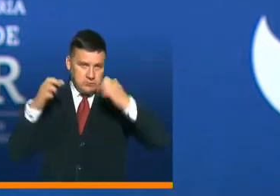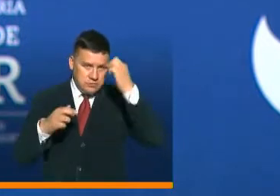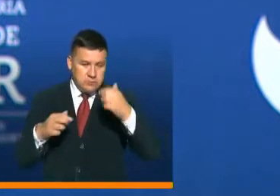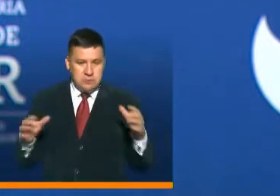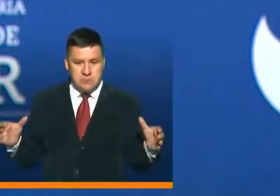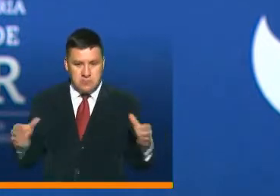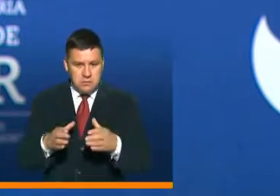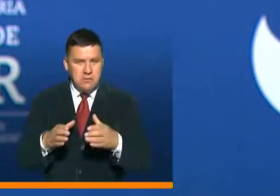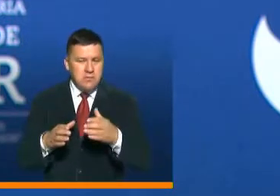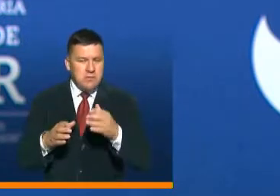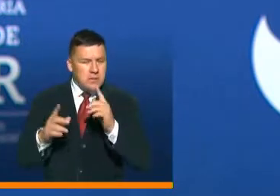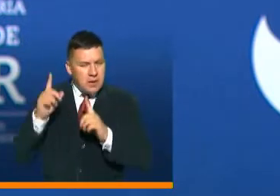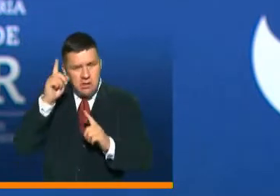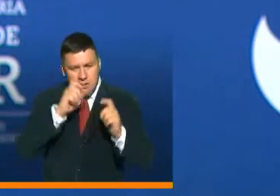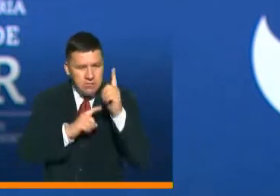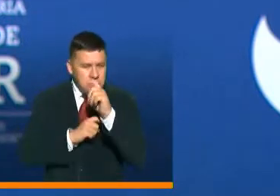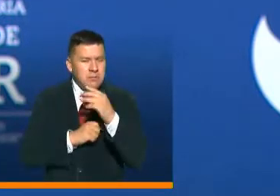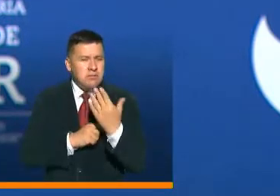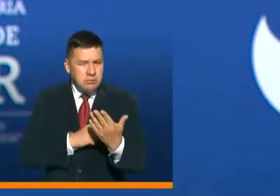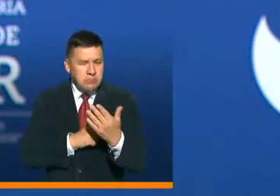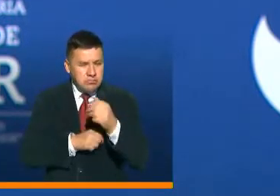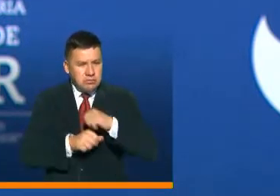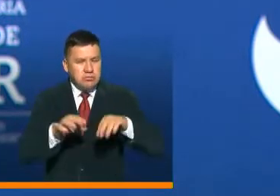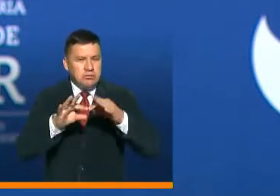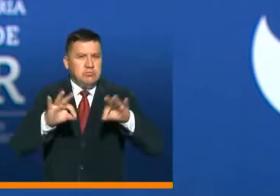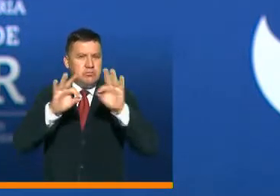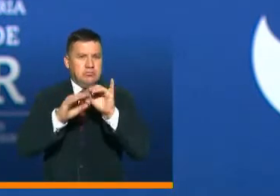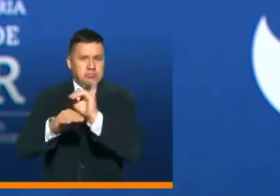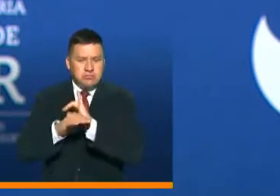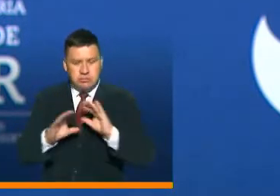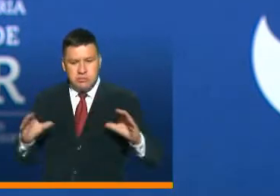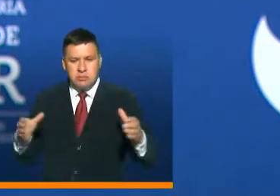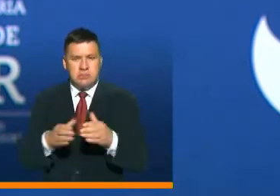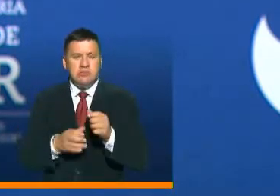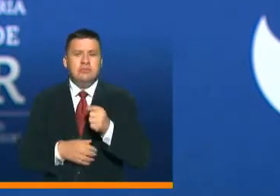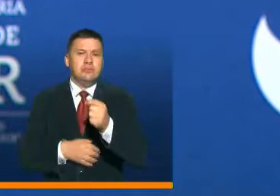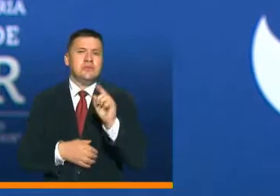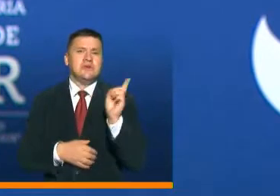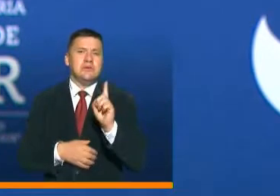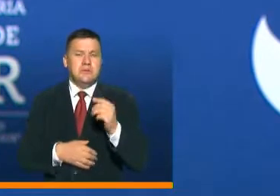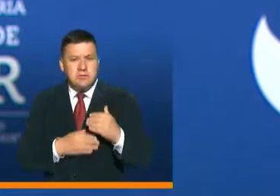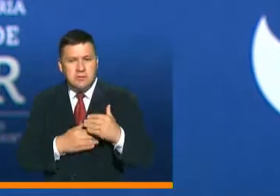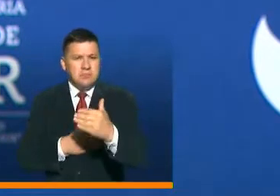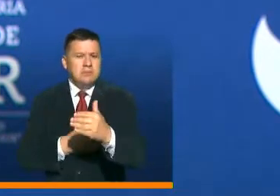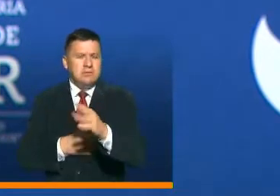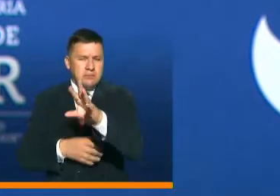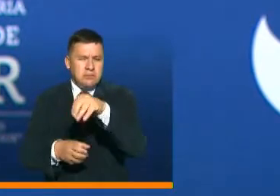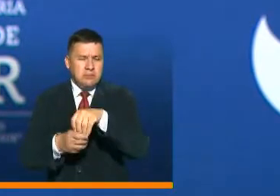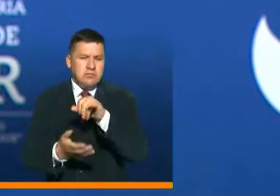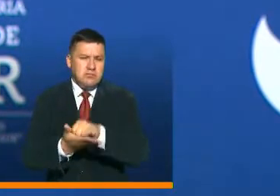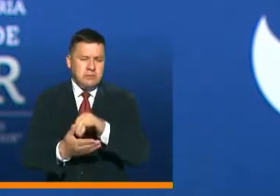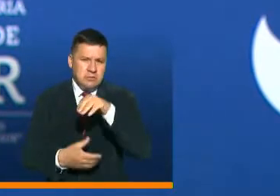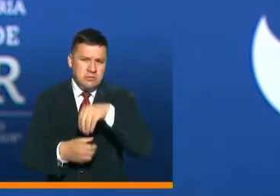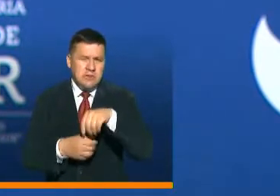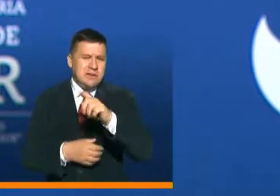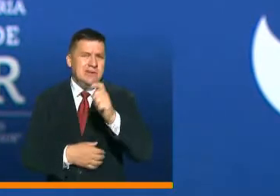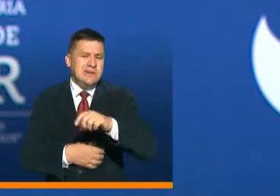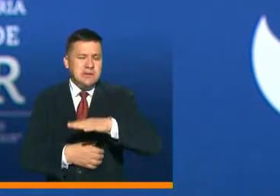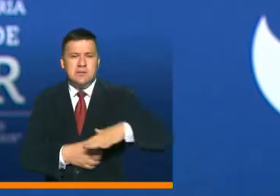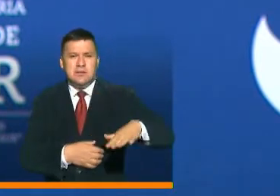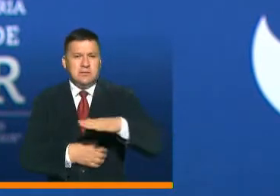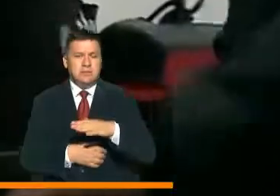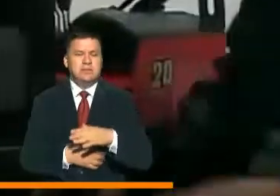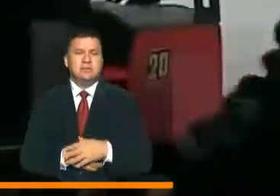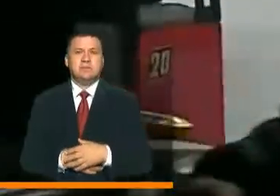permita revisar, analizar la relevancia de la institución para los próximos años, incluyendo también sus necesidades